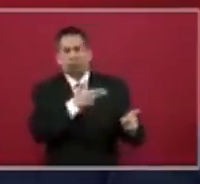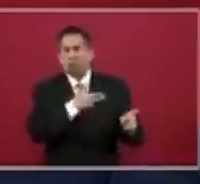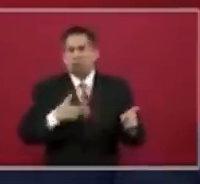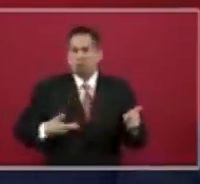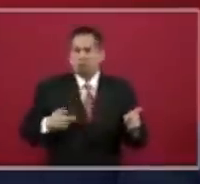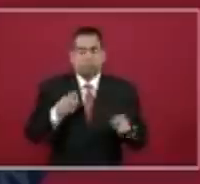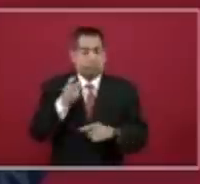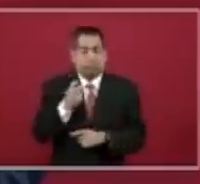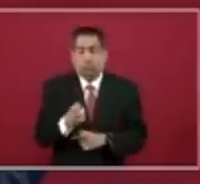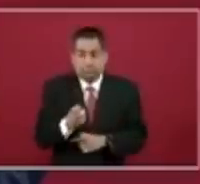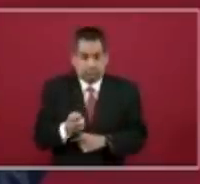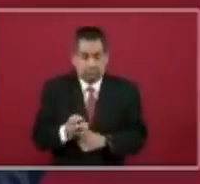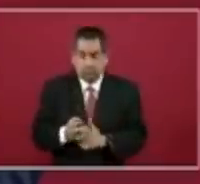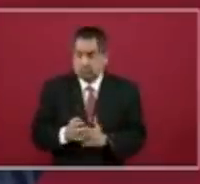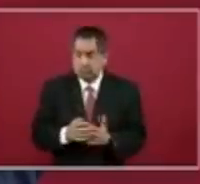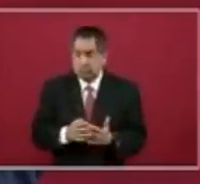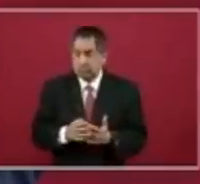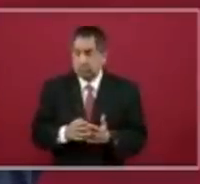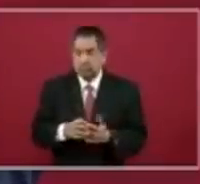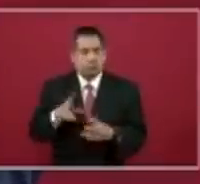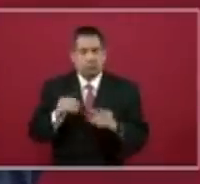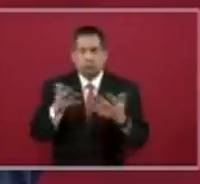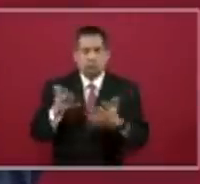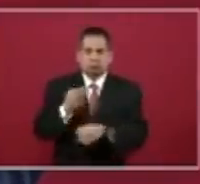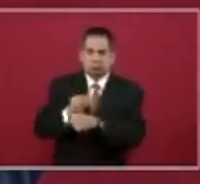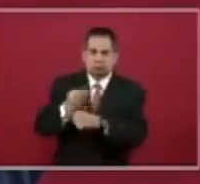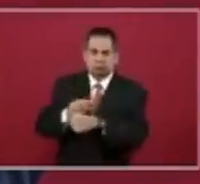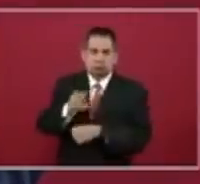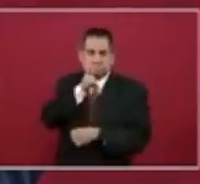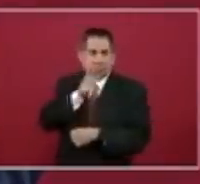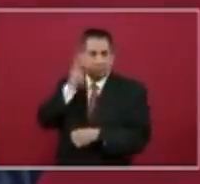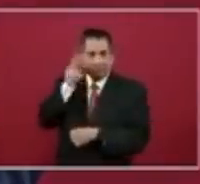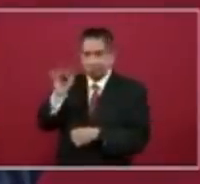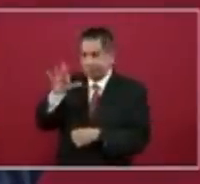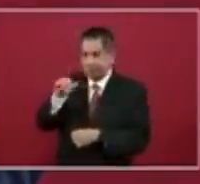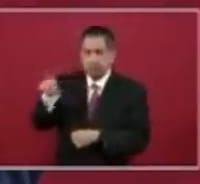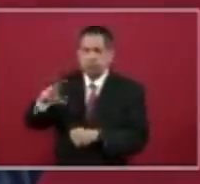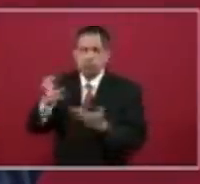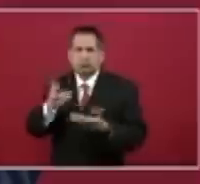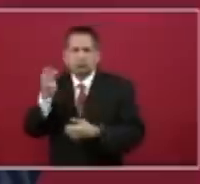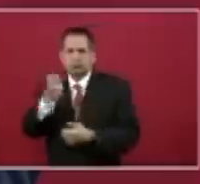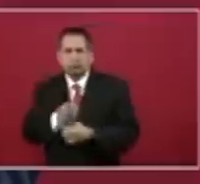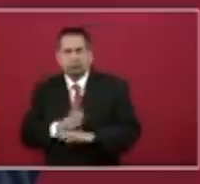Eso no lo haría Francisco.